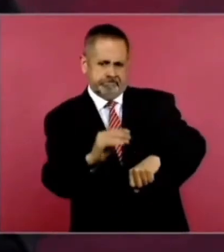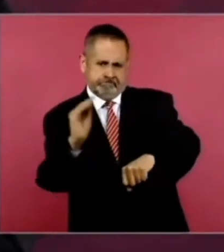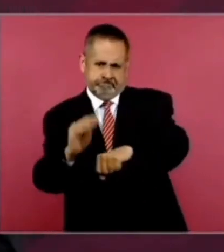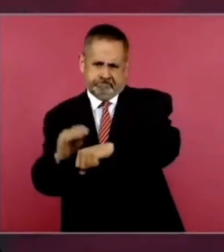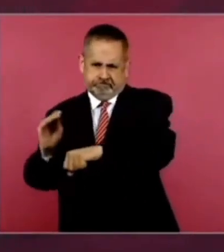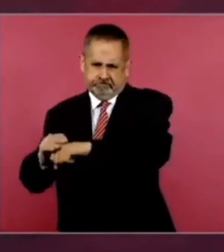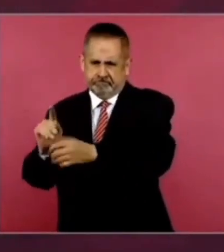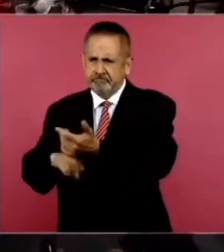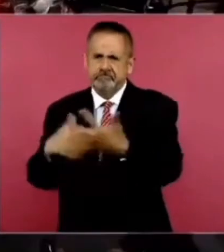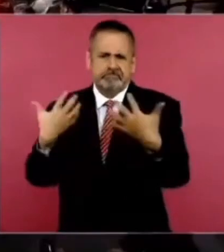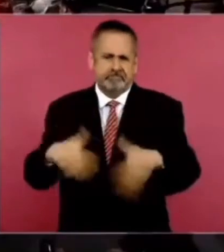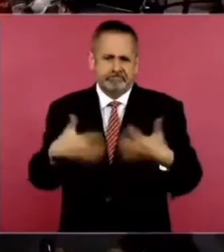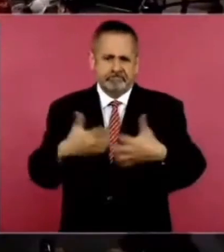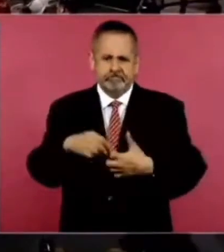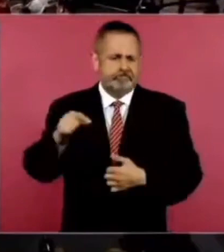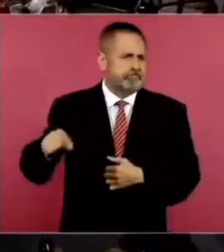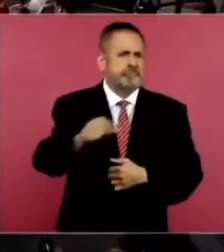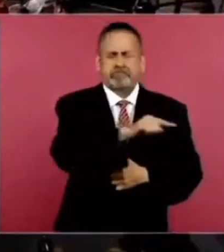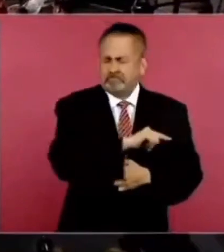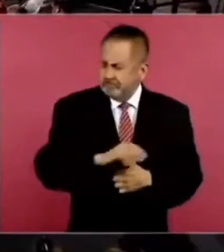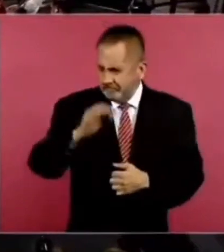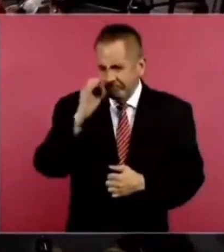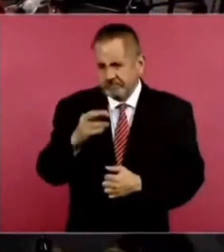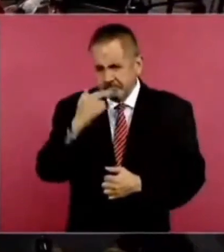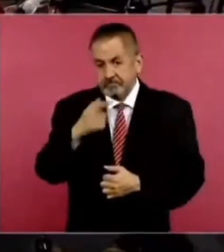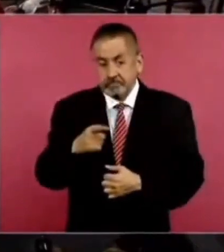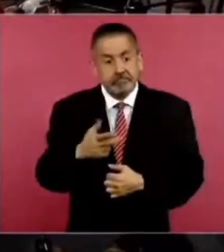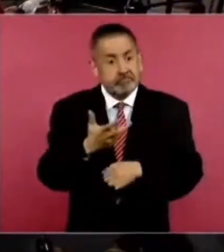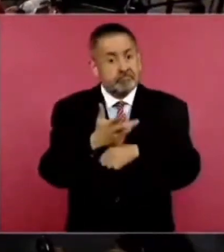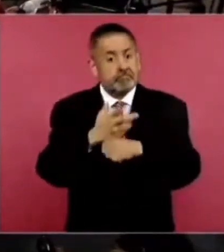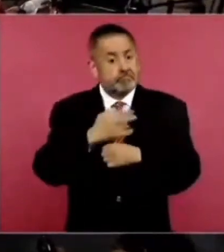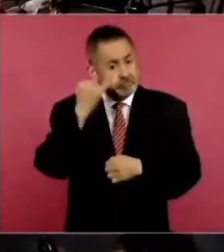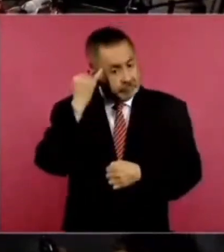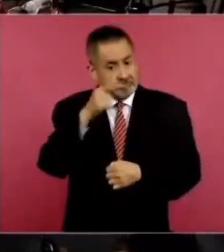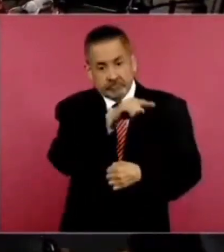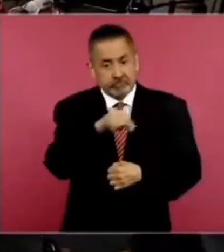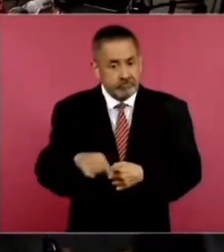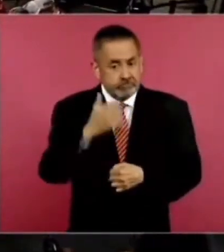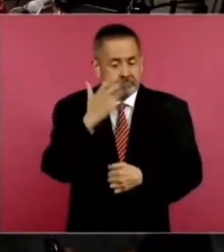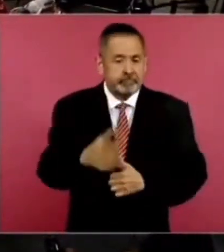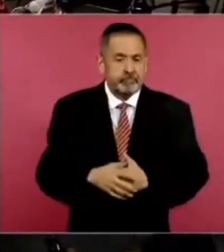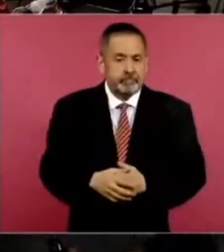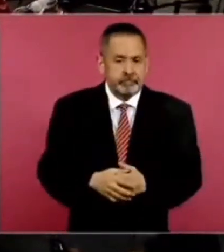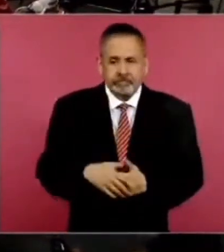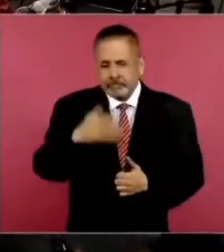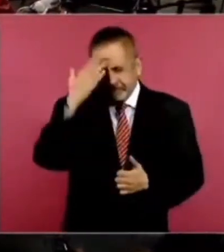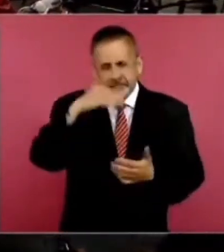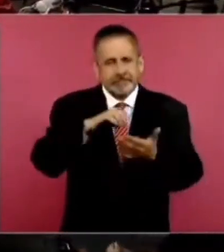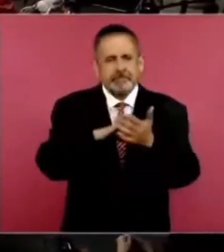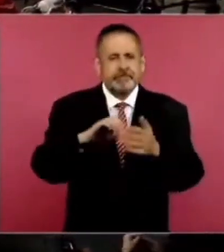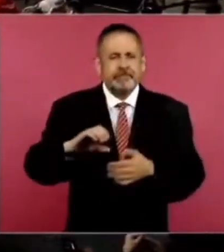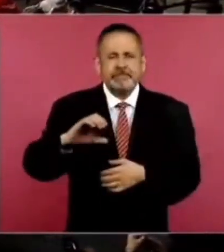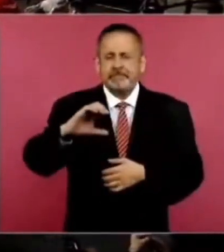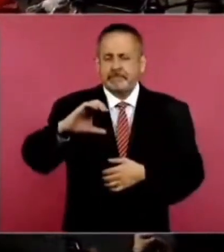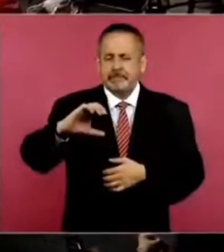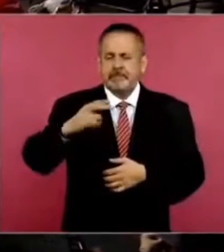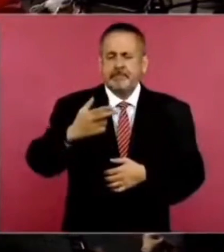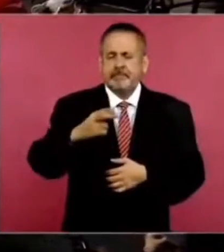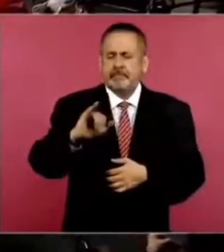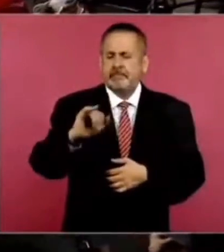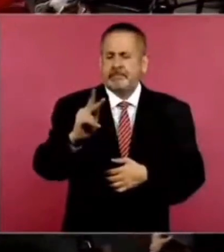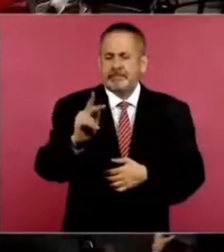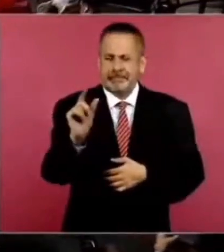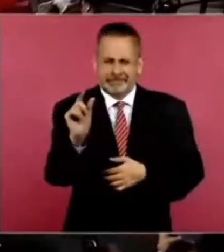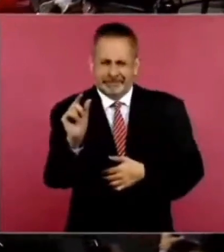porque se había llegado al extremo de que un chip, un